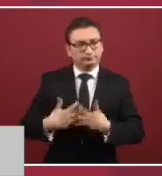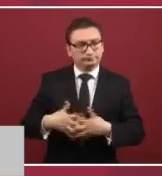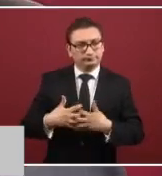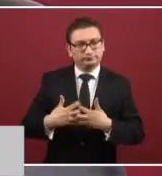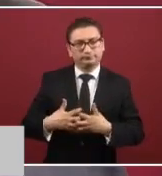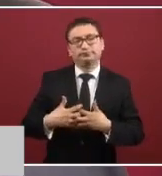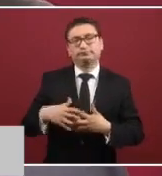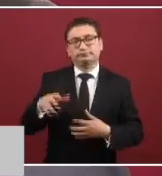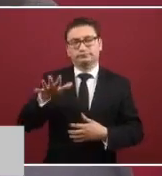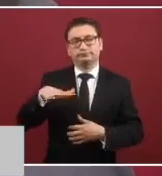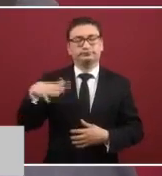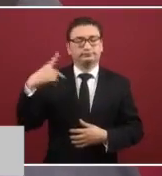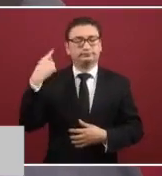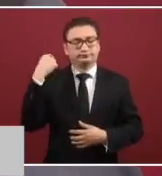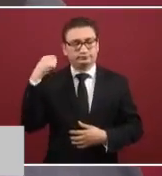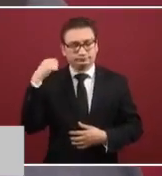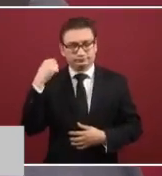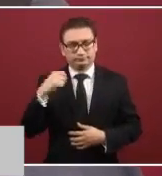Paraíso Tabasco,